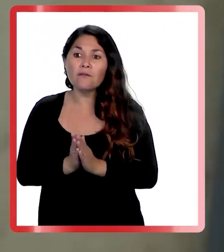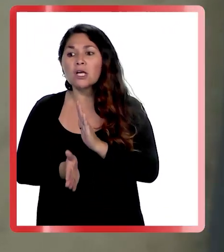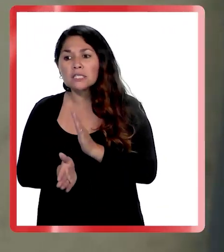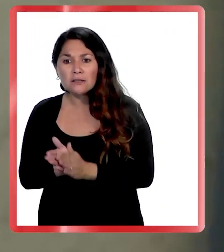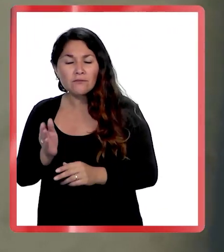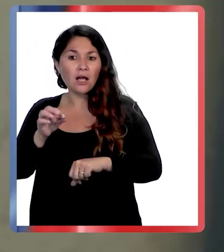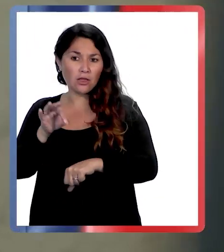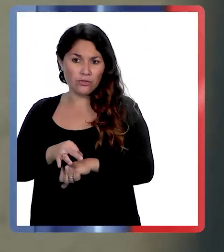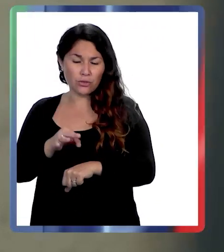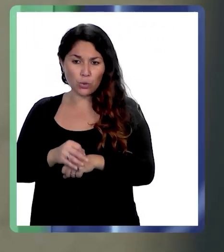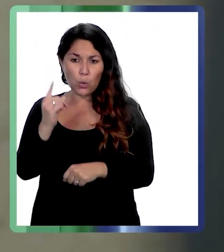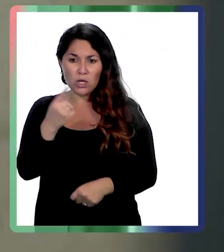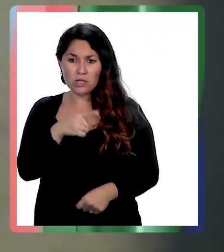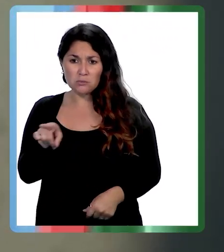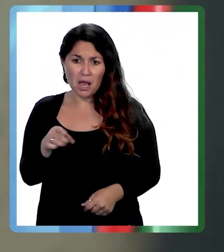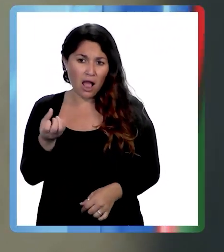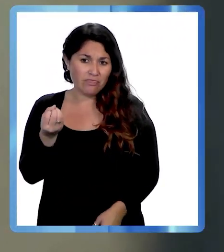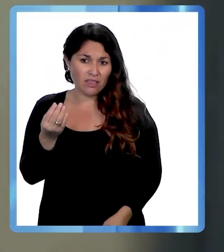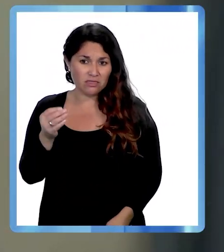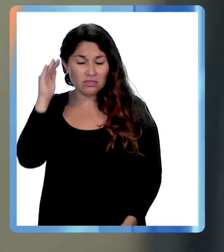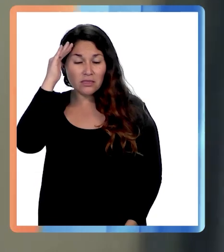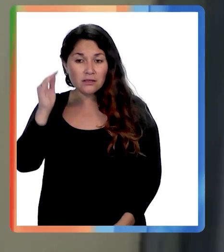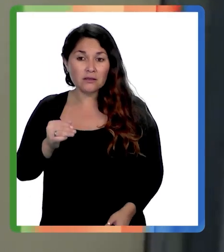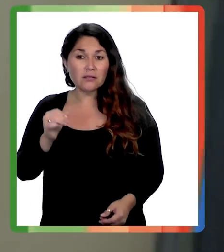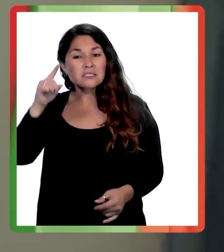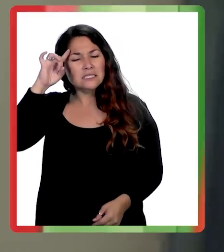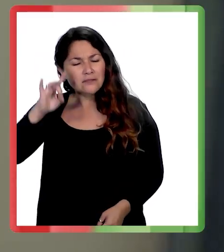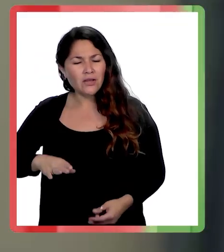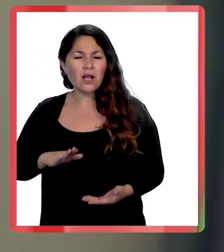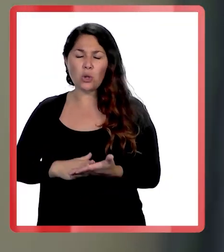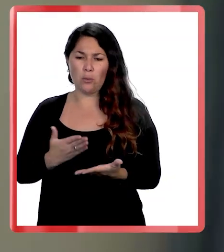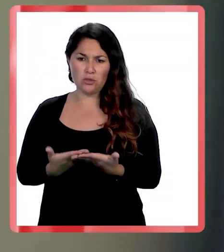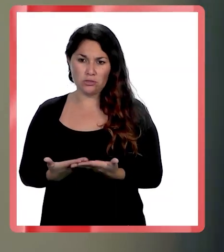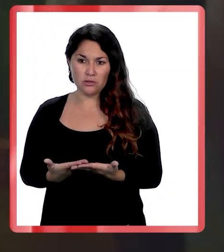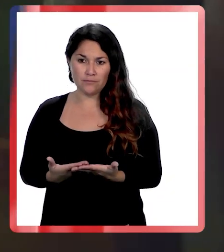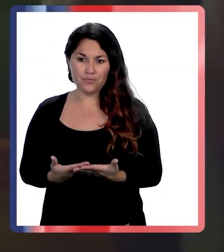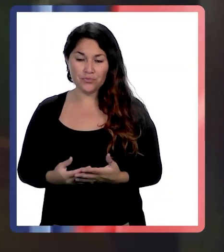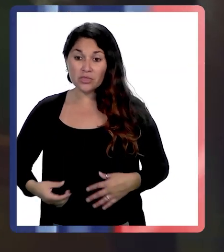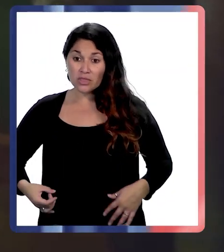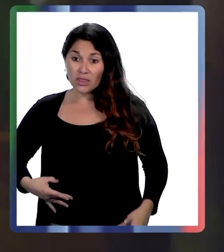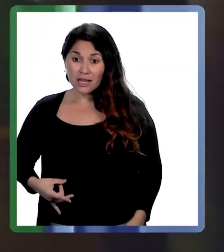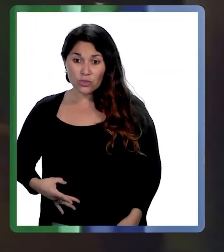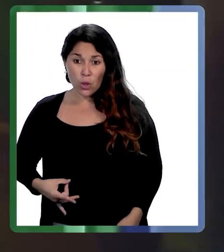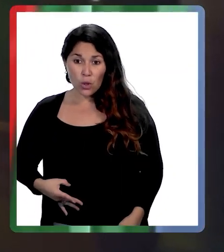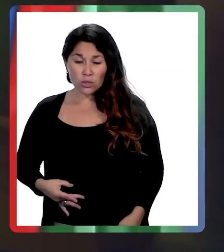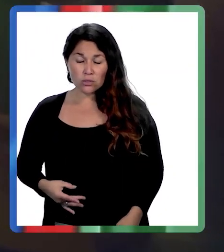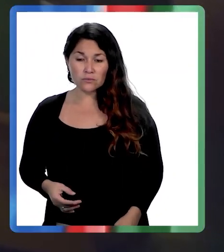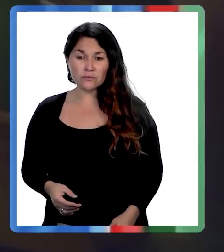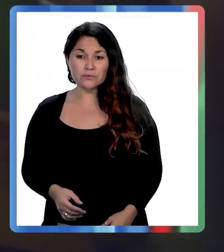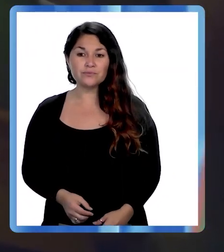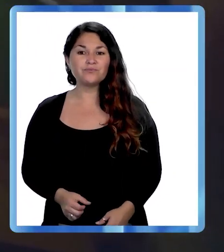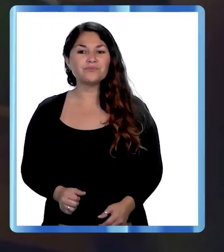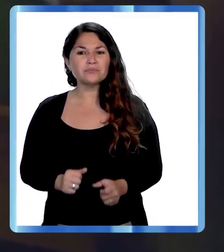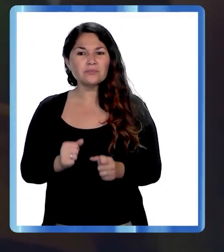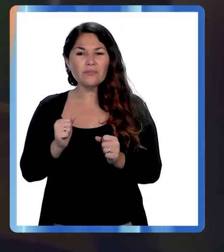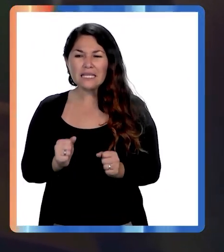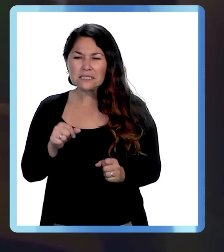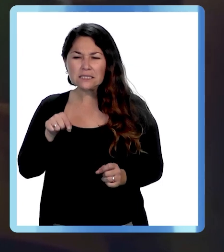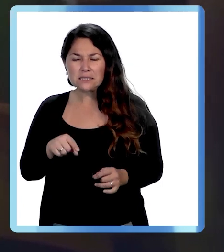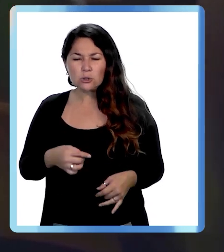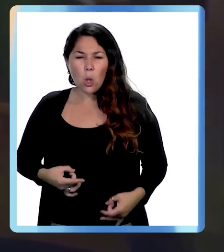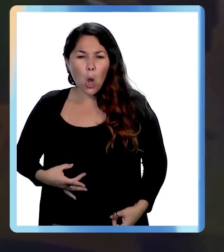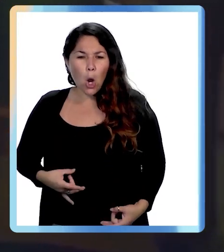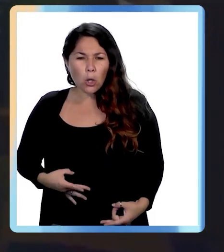su consulta control en una semana o en 10 días para saber cómo está. El dolor abdominal es probablemente el signo